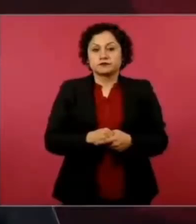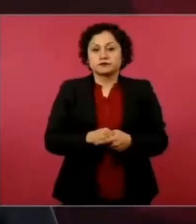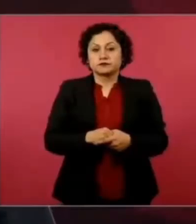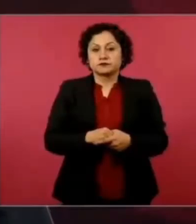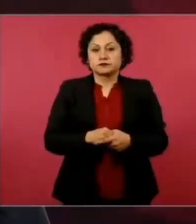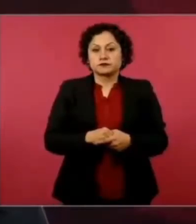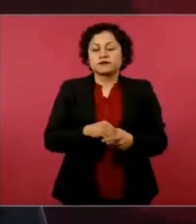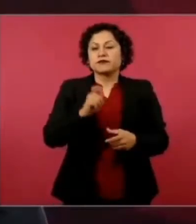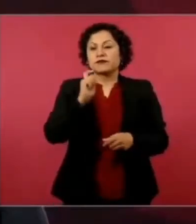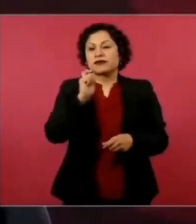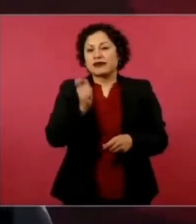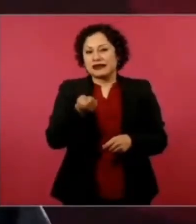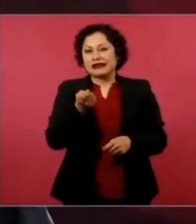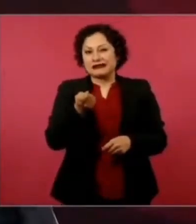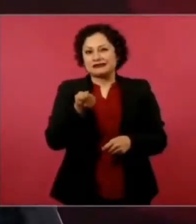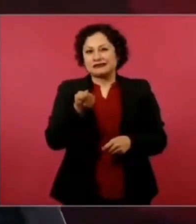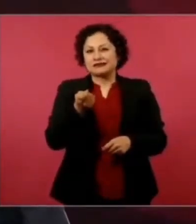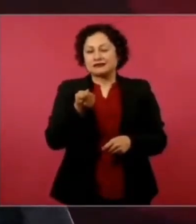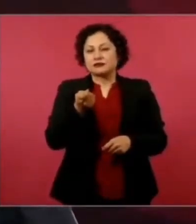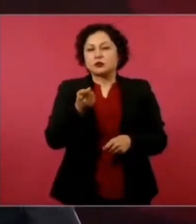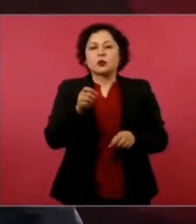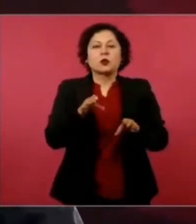lamparear